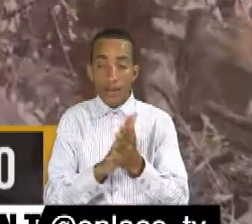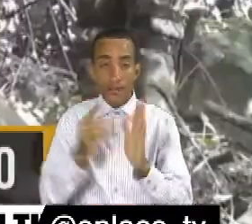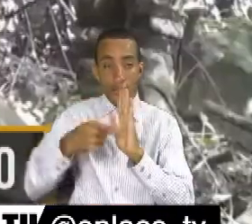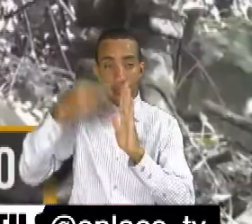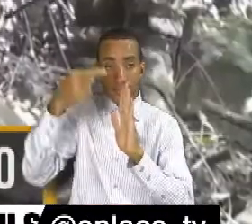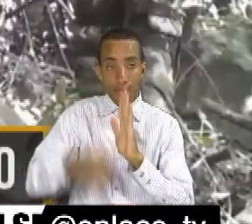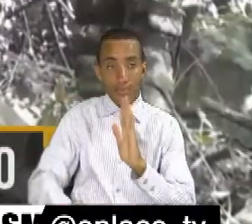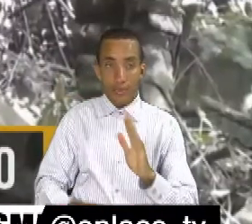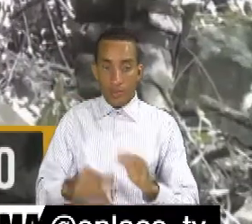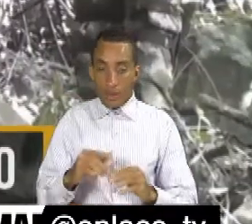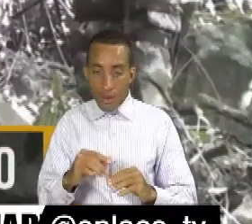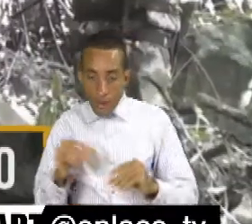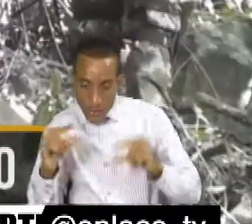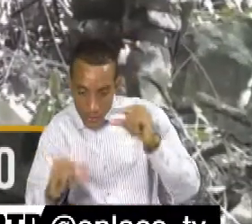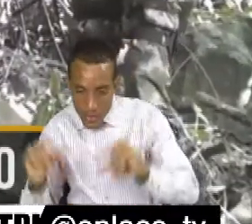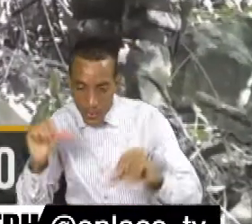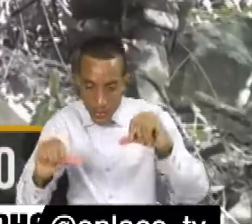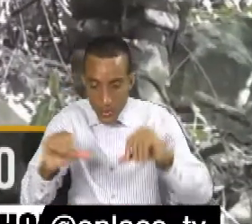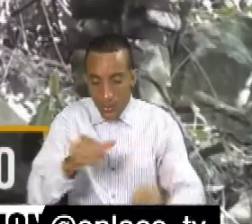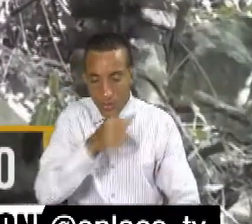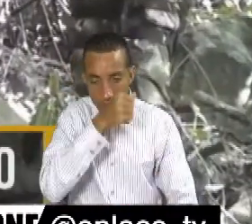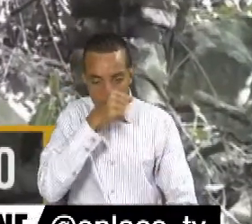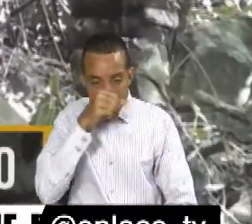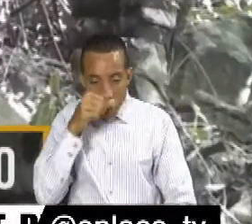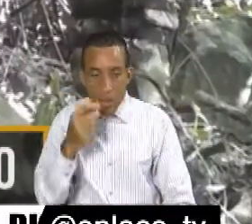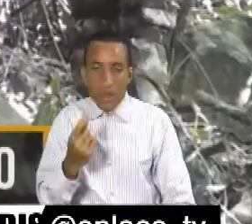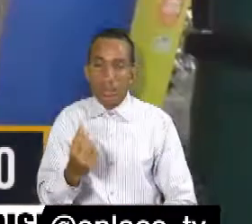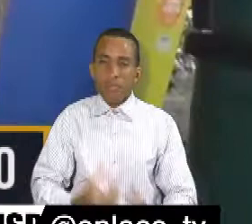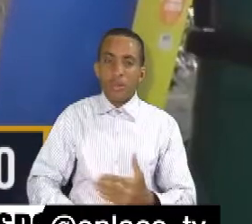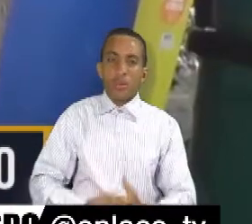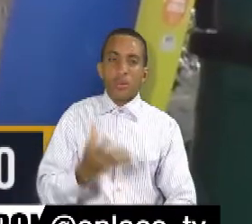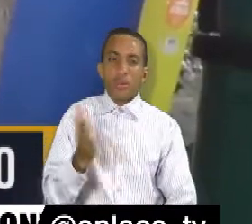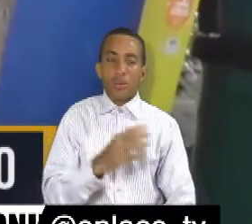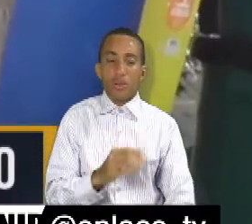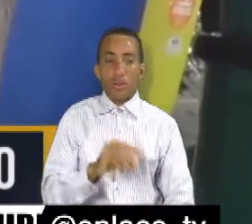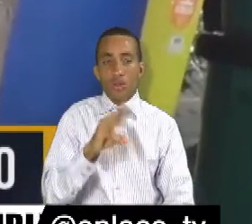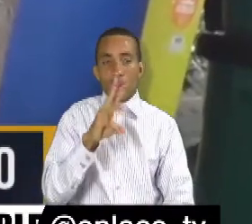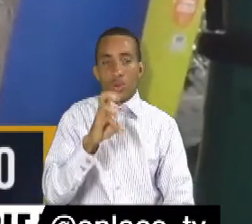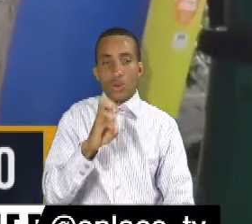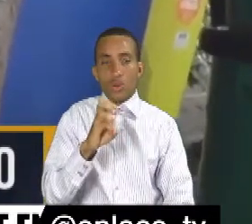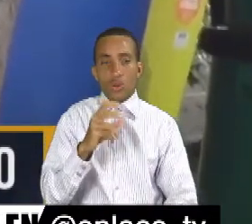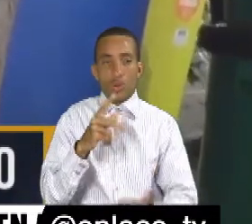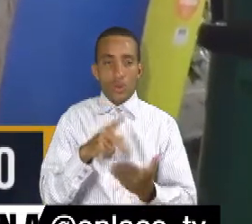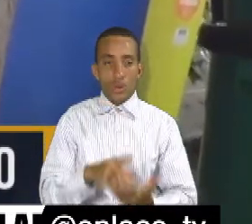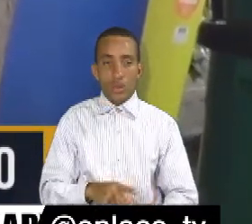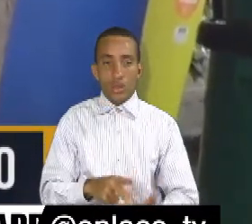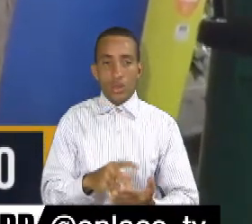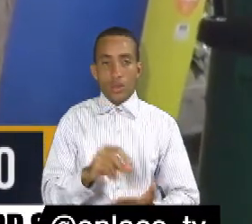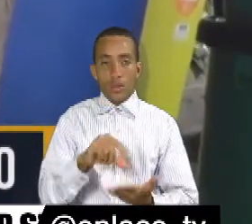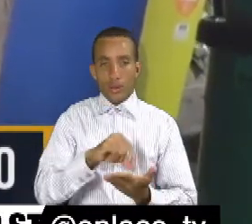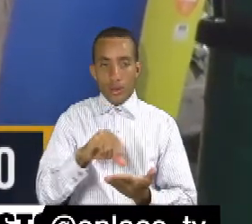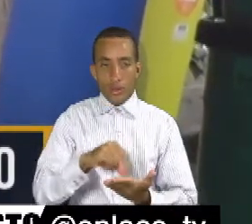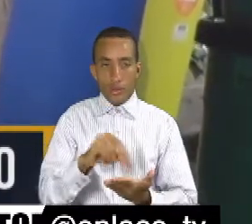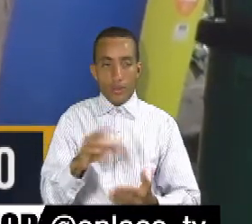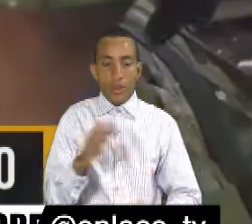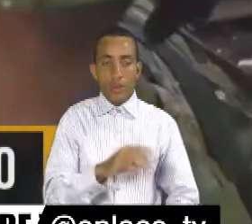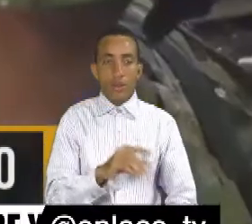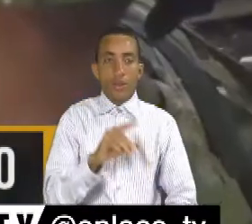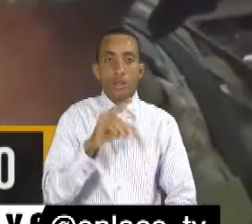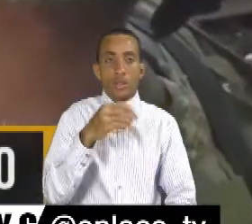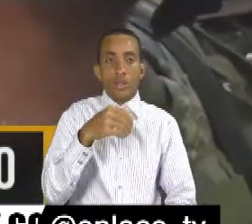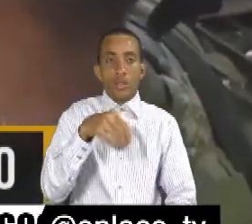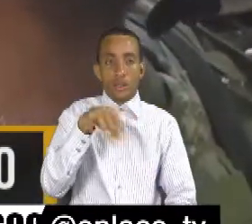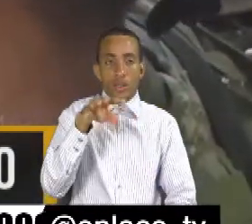el procesamiento de base de coca producía mensualmente 8 kilogramos de esta sustancia, equivalentes a 19,2 millones de